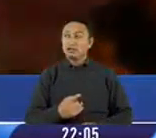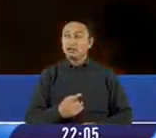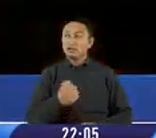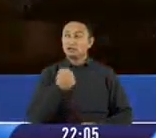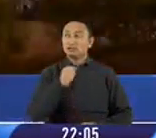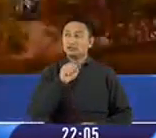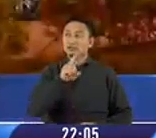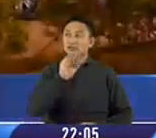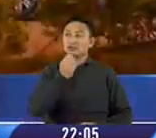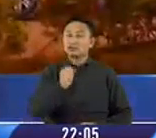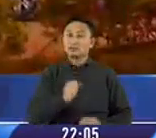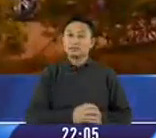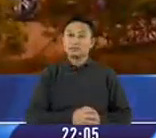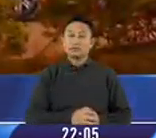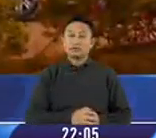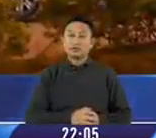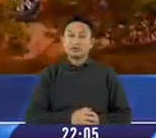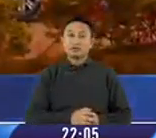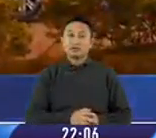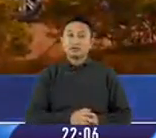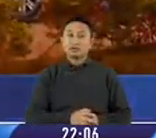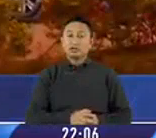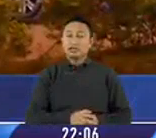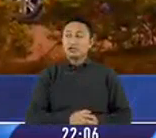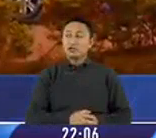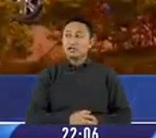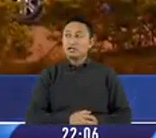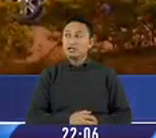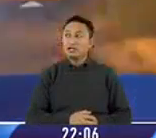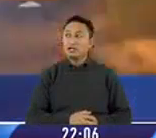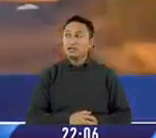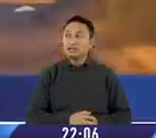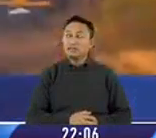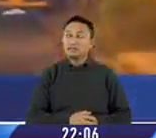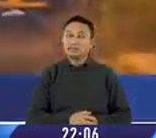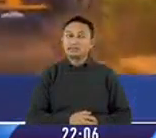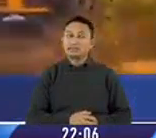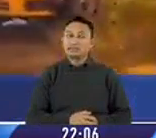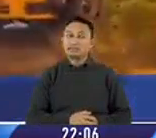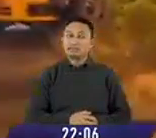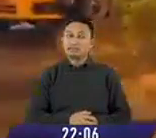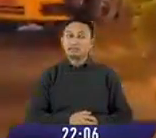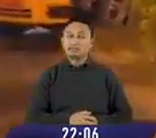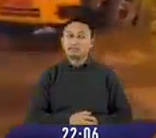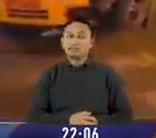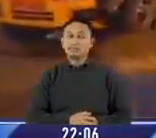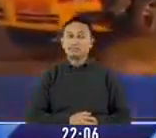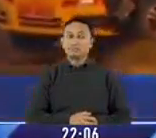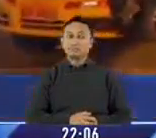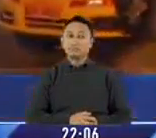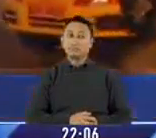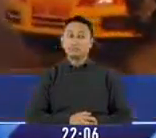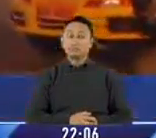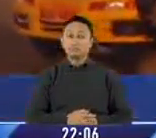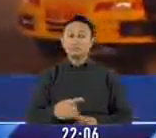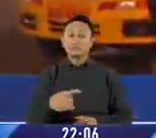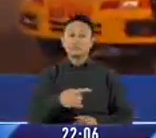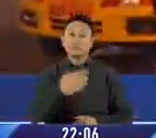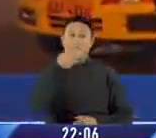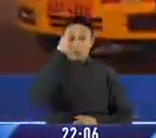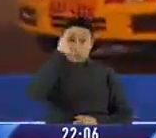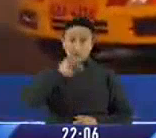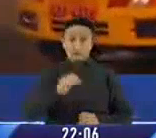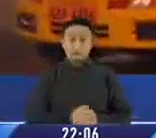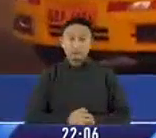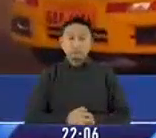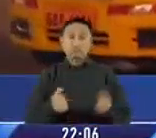y en la vía San Borondón, a bordo de un taxi amarillo. Un tiroteo terrible, sí, venían persiguiendo la policía, al